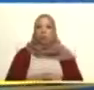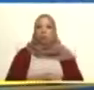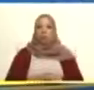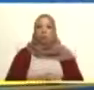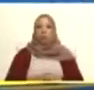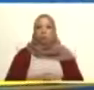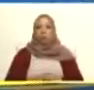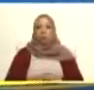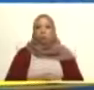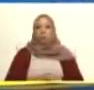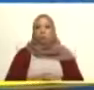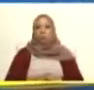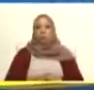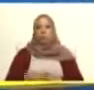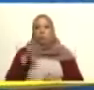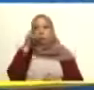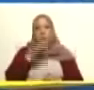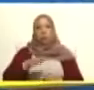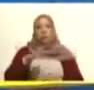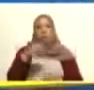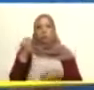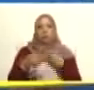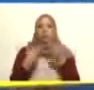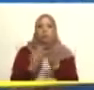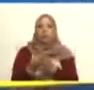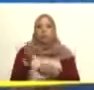Ahora están súper activos.